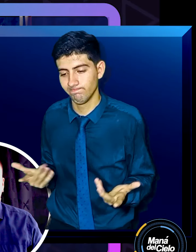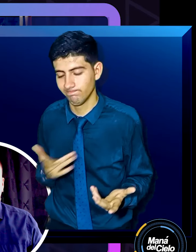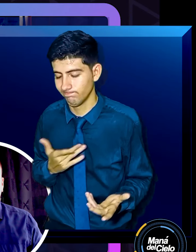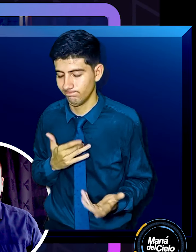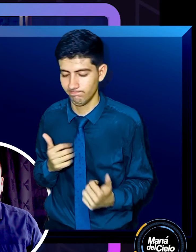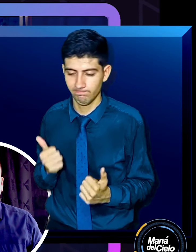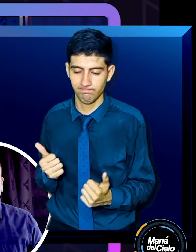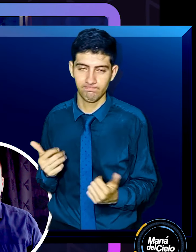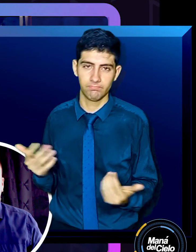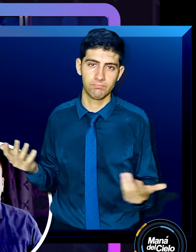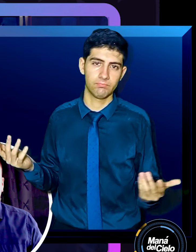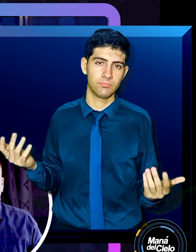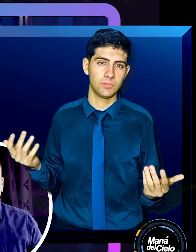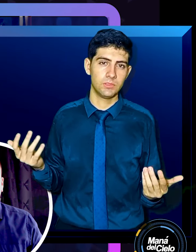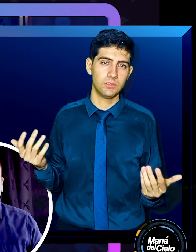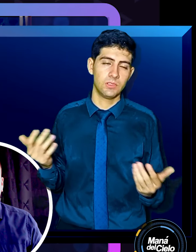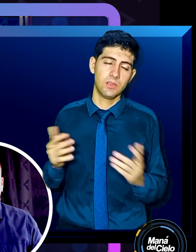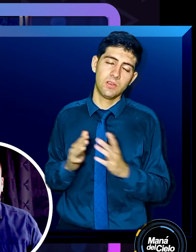Ni me tienen en cuenta.